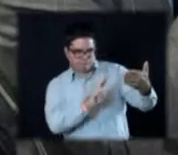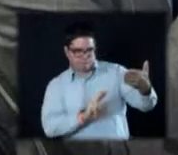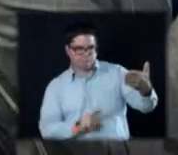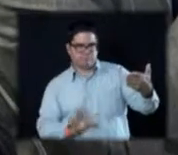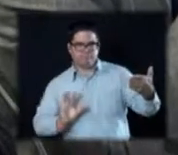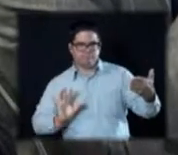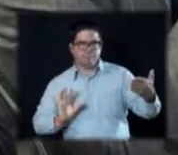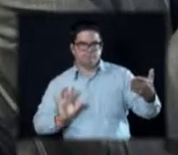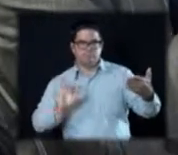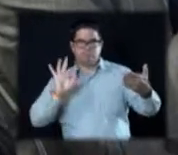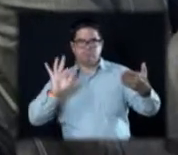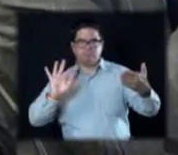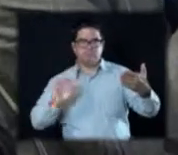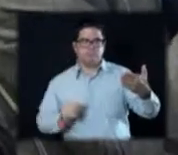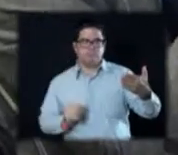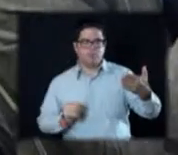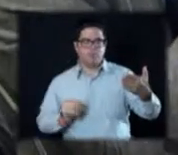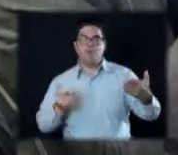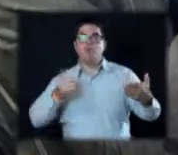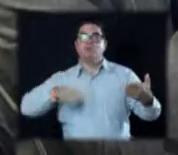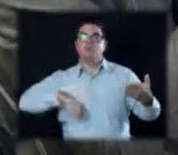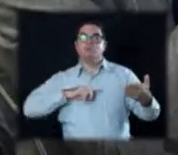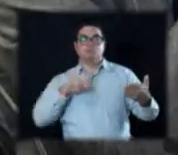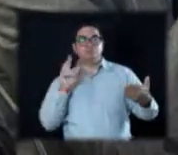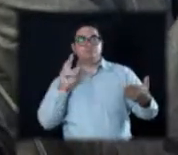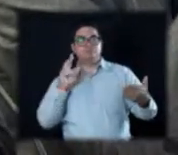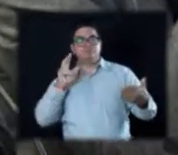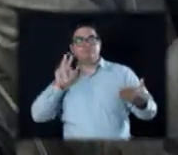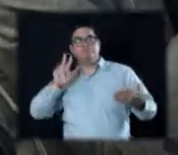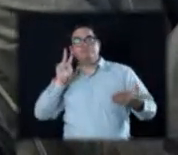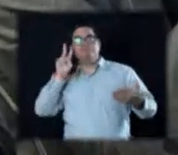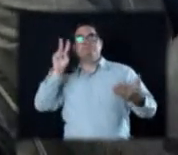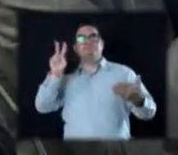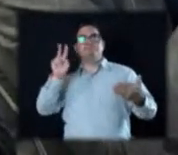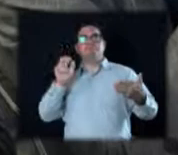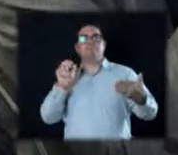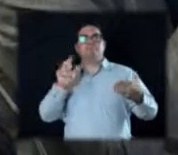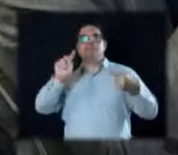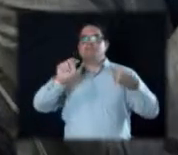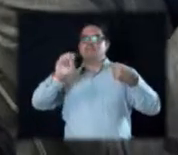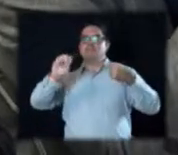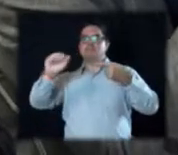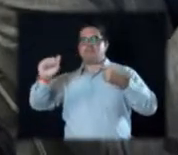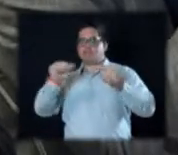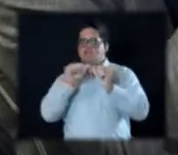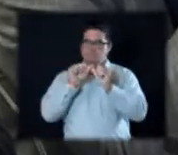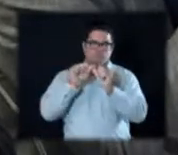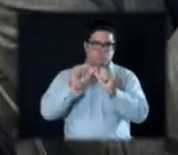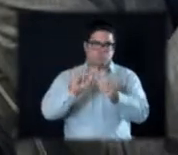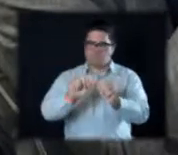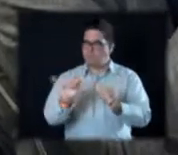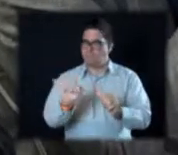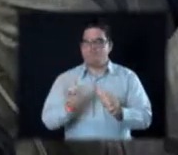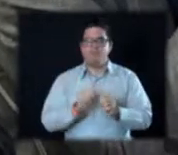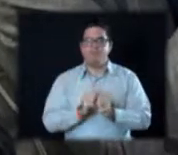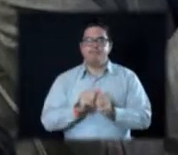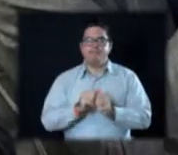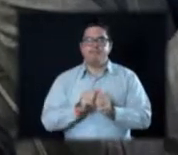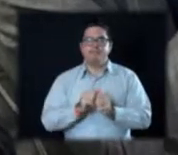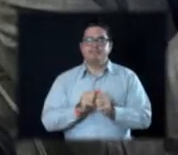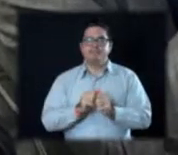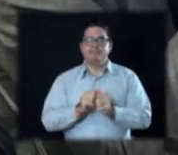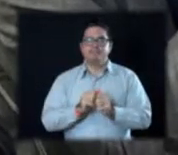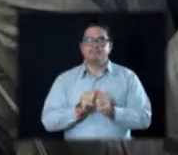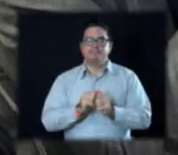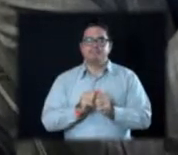hemos cumplido con ese mandato. Así que nosotros esperamos publicar no solamente el TSA semanalmente, sino